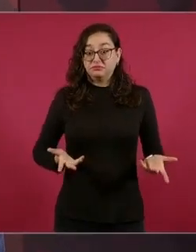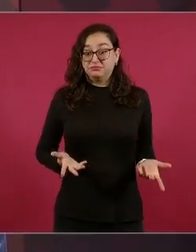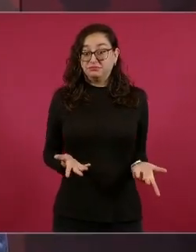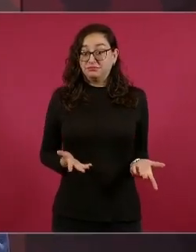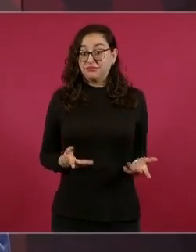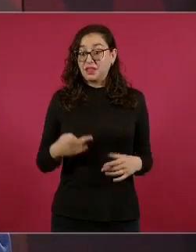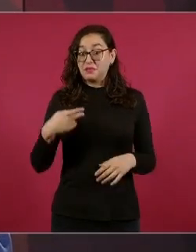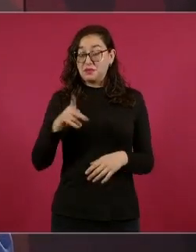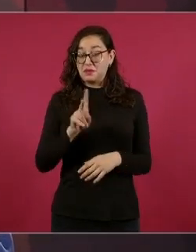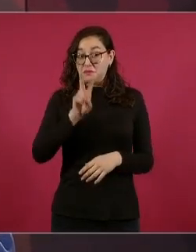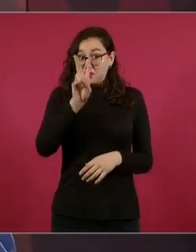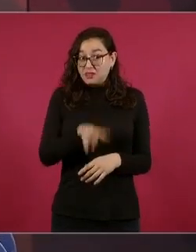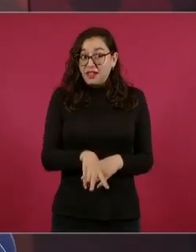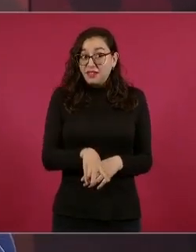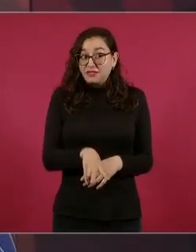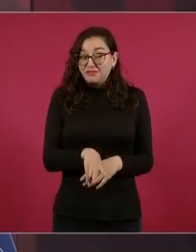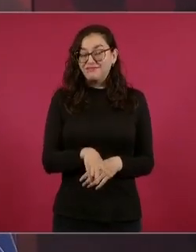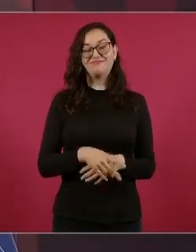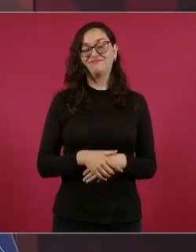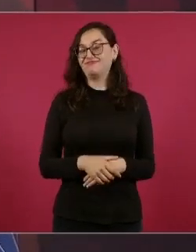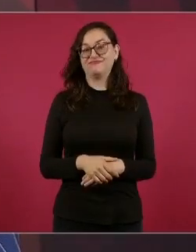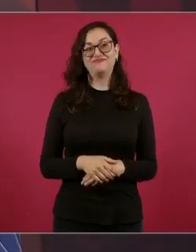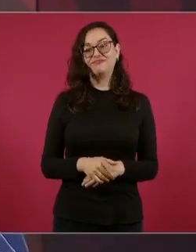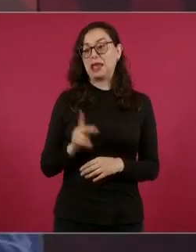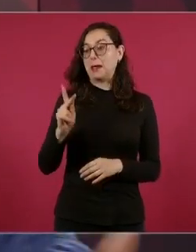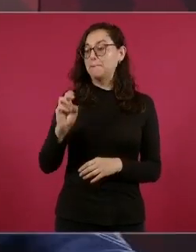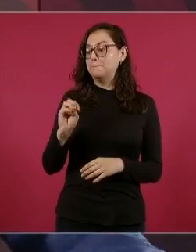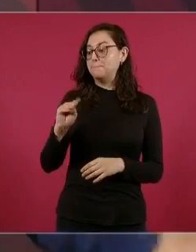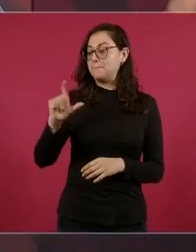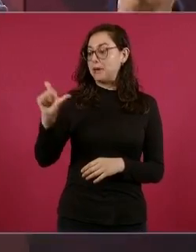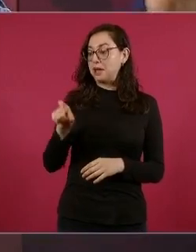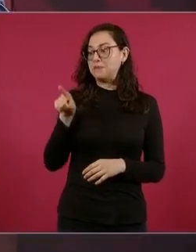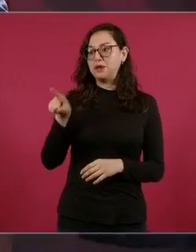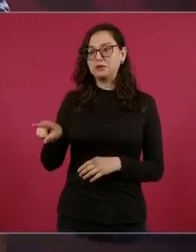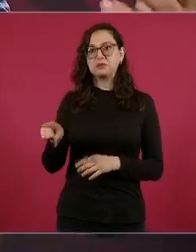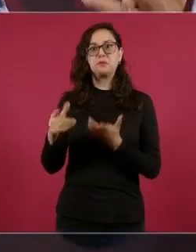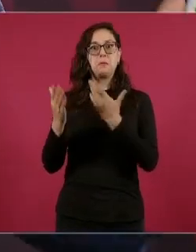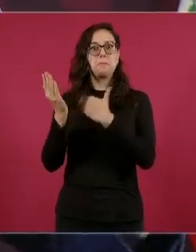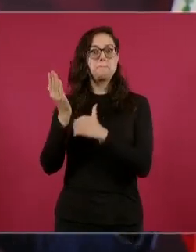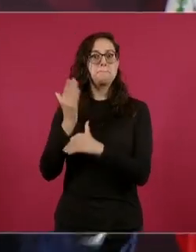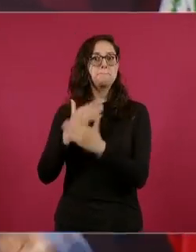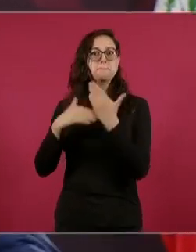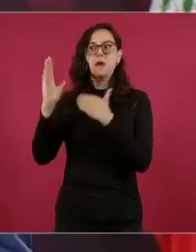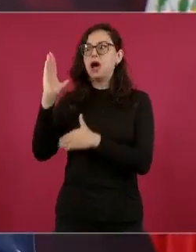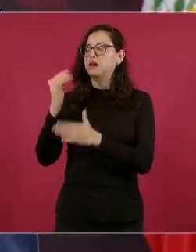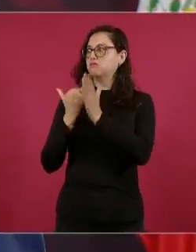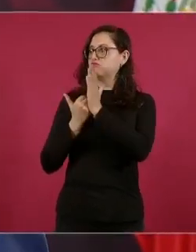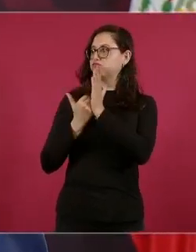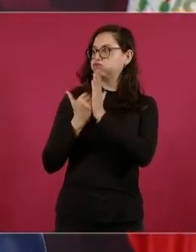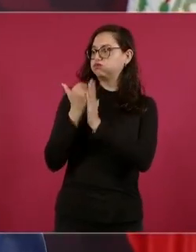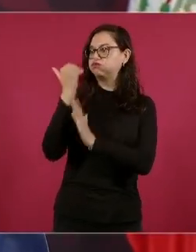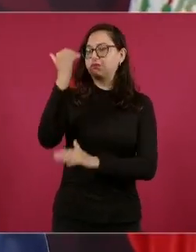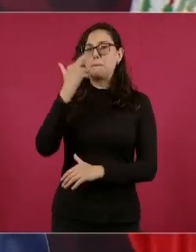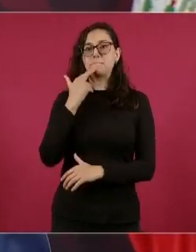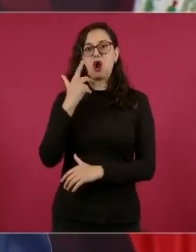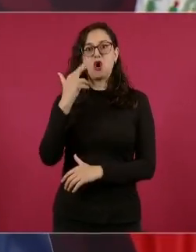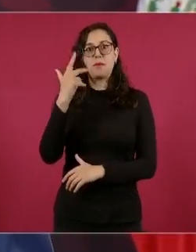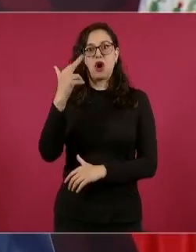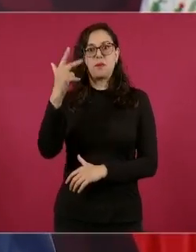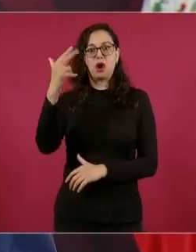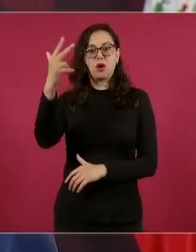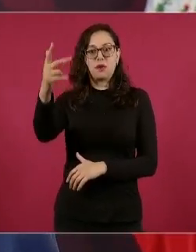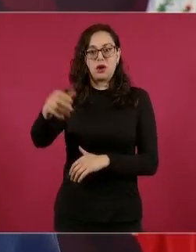momento. Se puede decir que se rescató a Pemex,